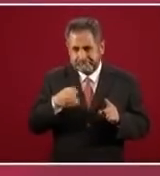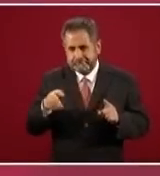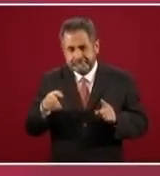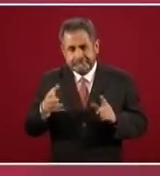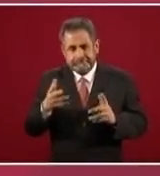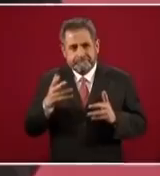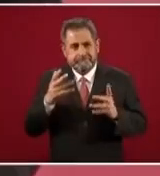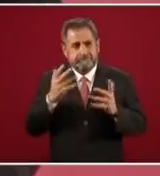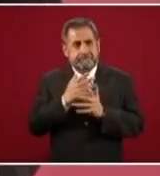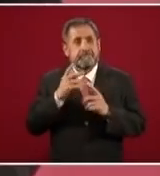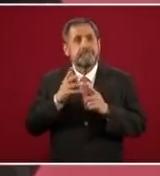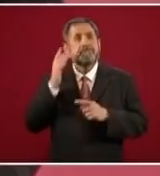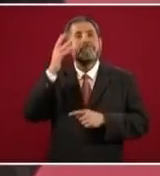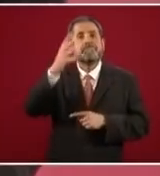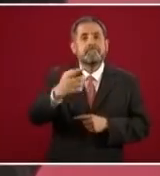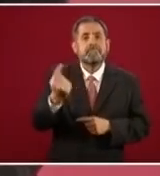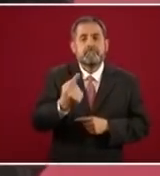estar,